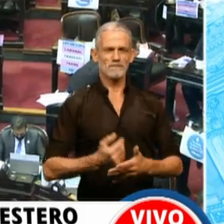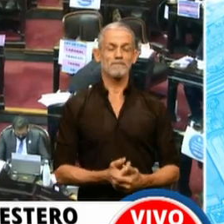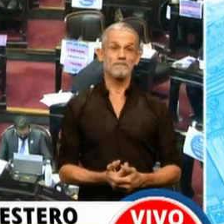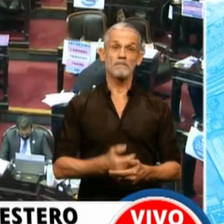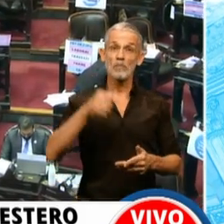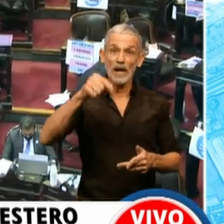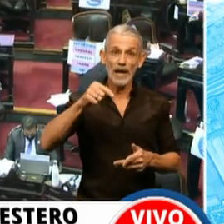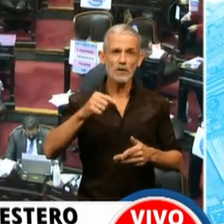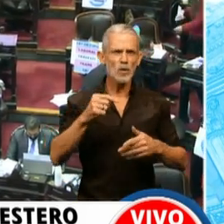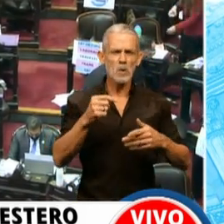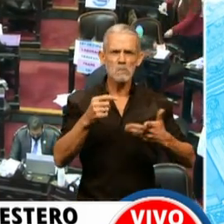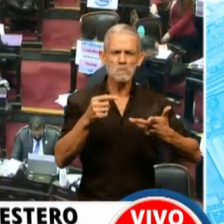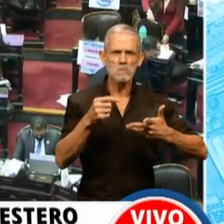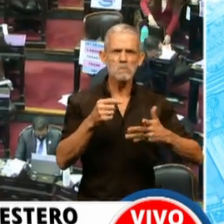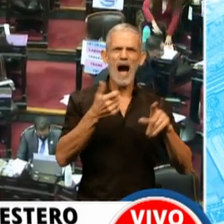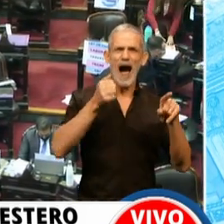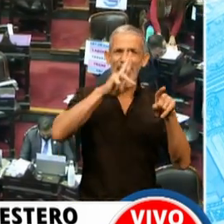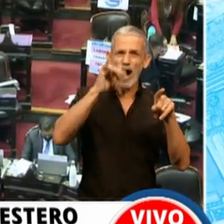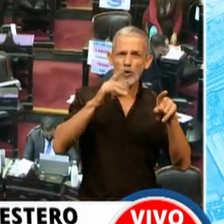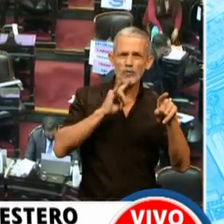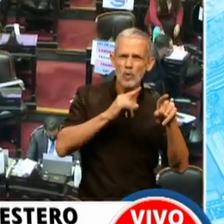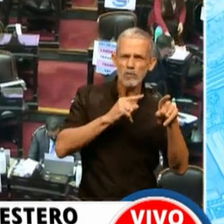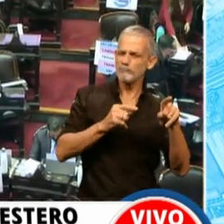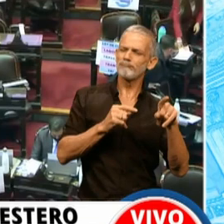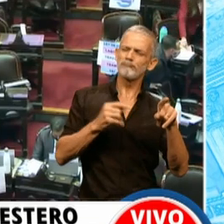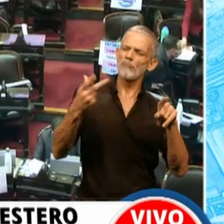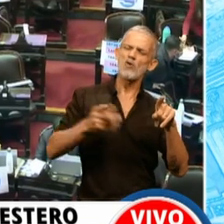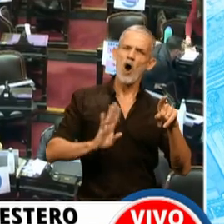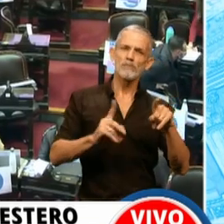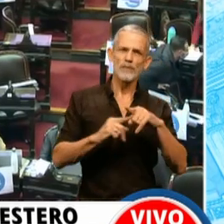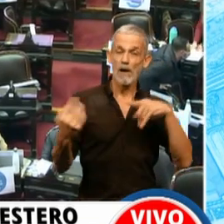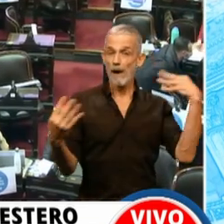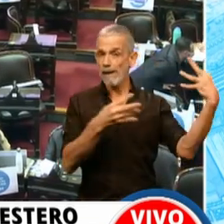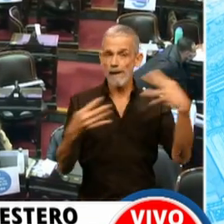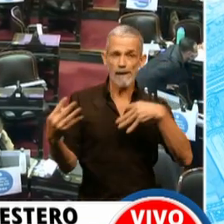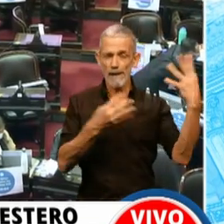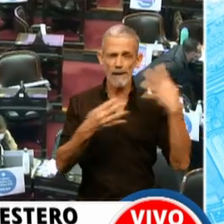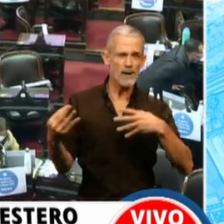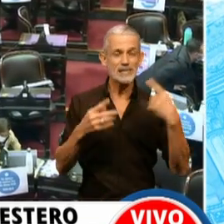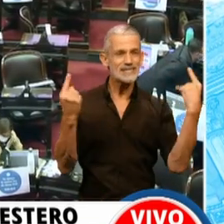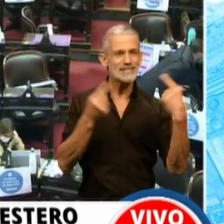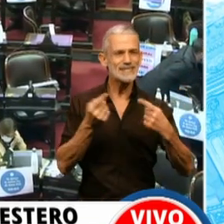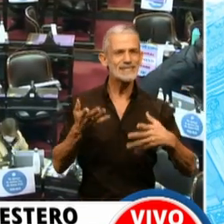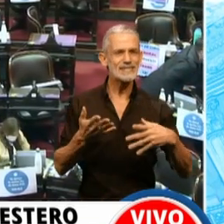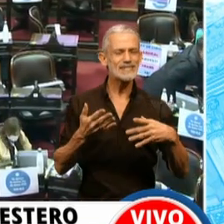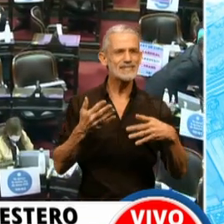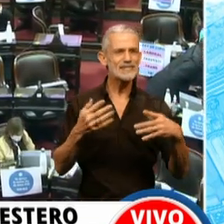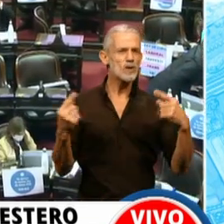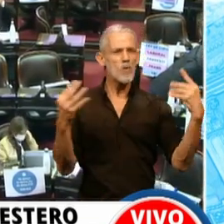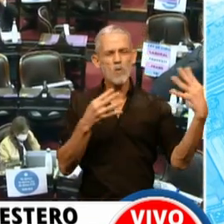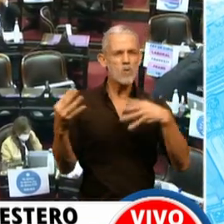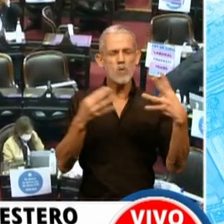esto no es reconocido por árabes y comienzan las luchas permanentes para